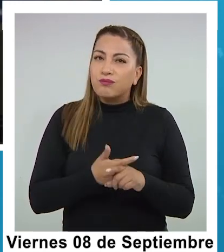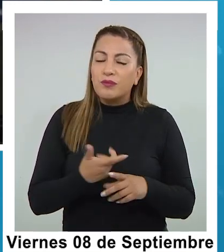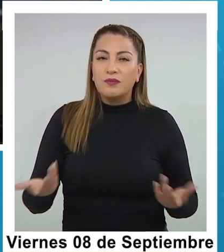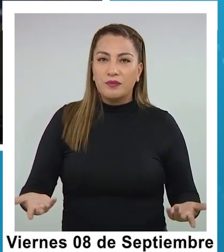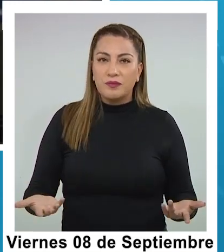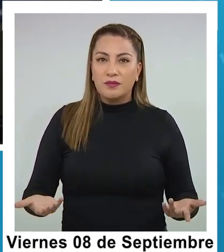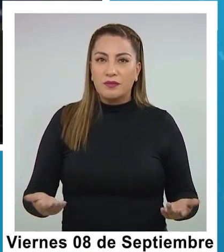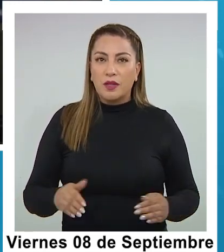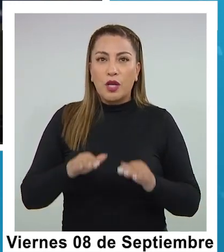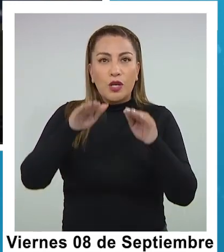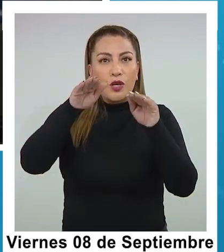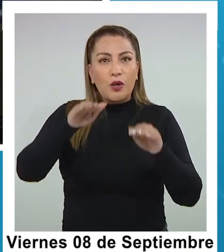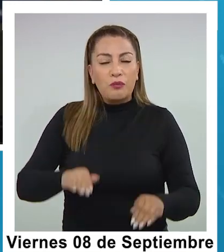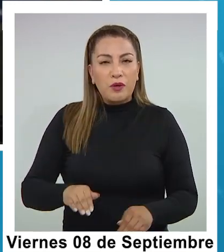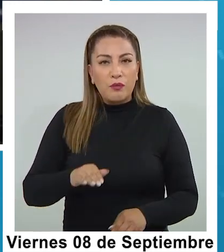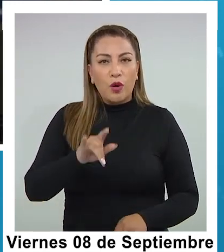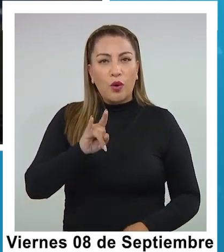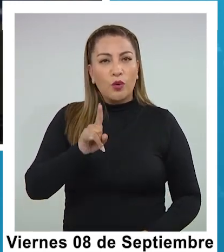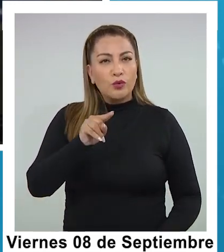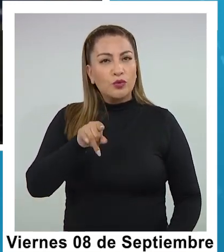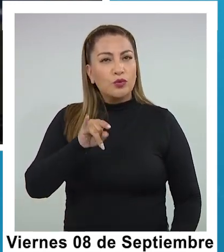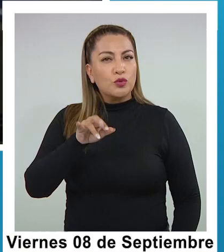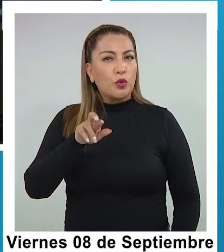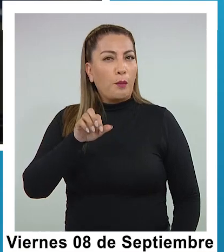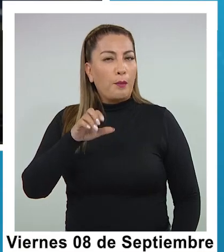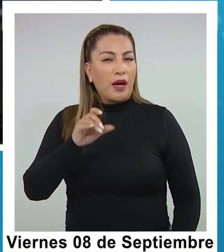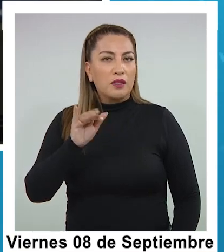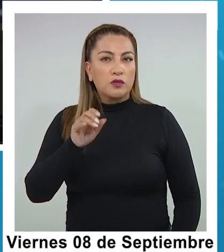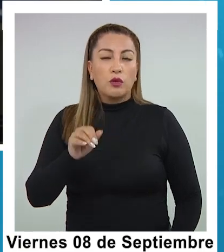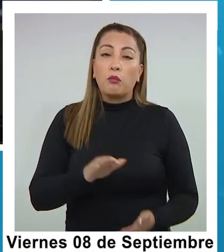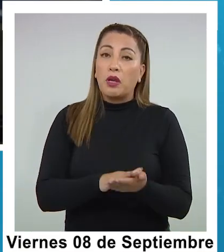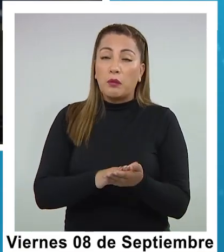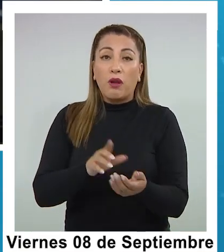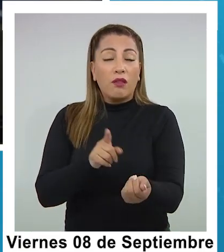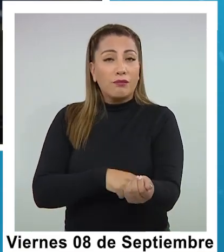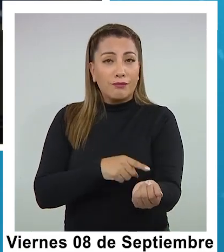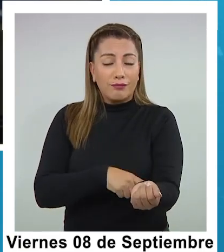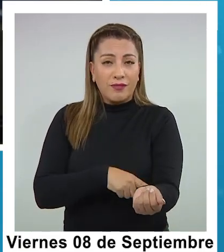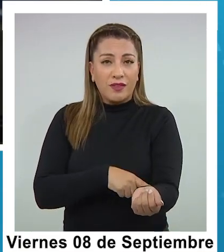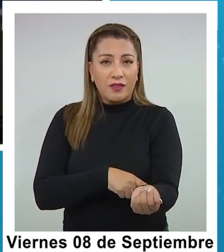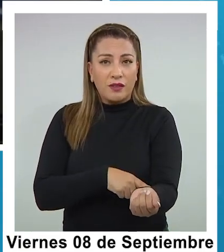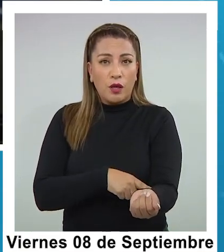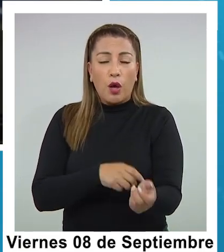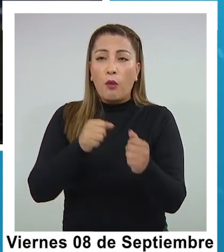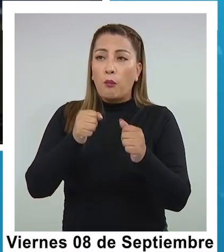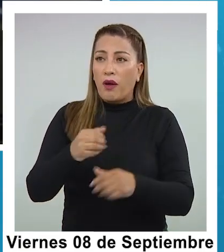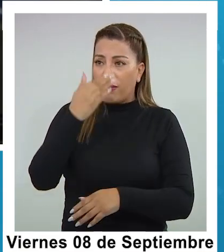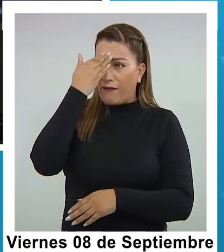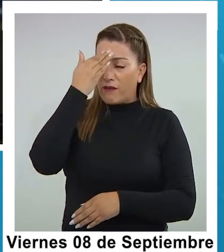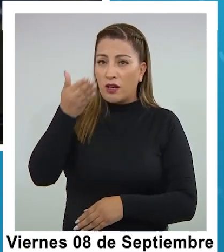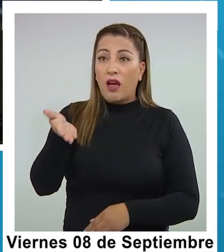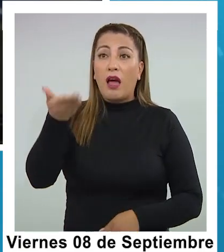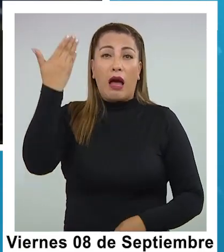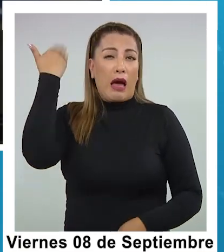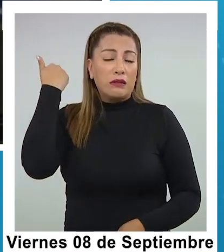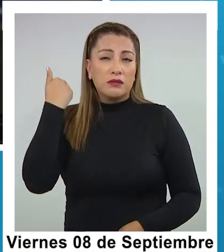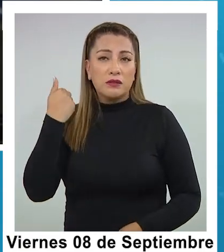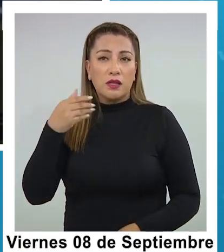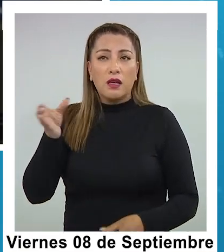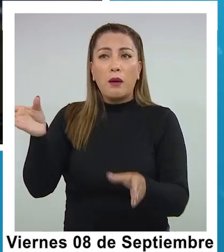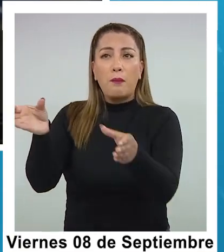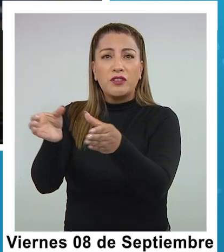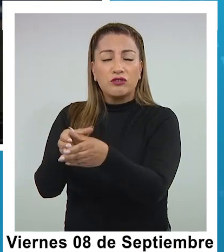igual que la usurpación. O sea, el familiar podría tener derecho a ir ante el que secuestró a su marido, ir